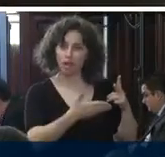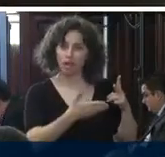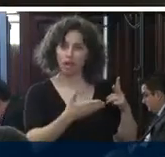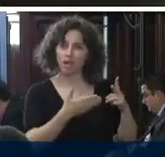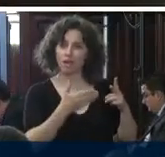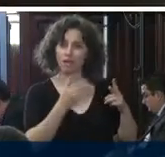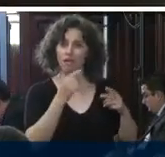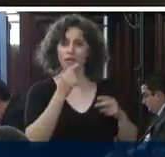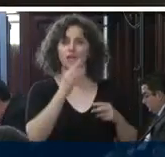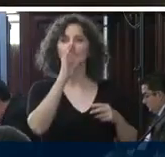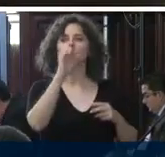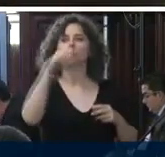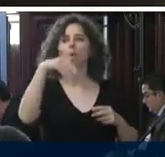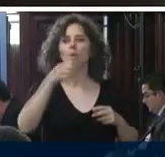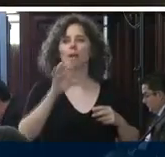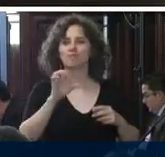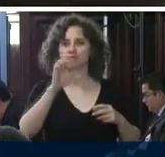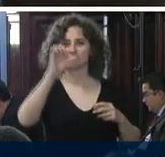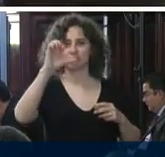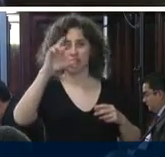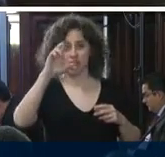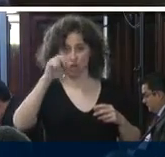este señor Tomás Cerón